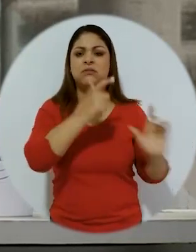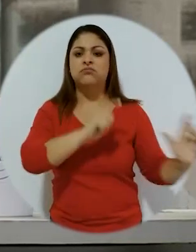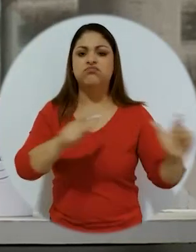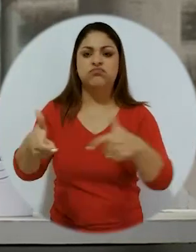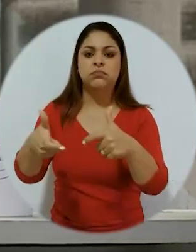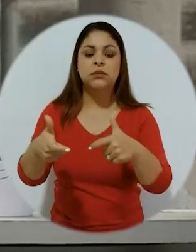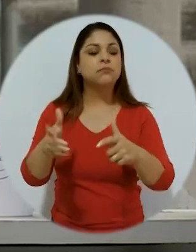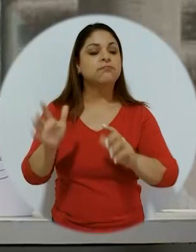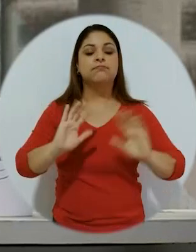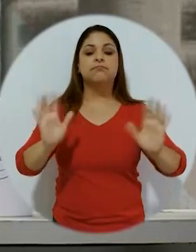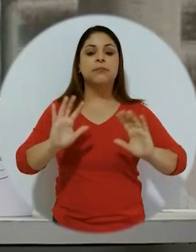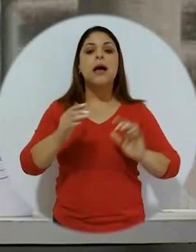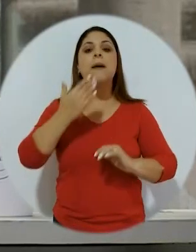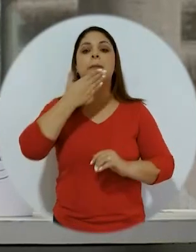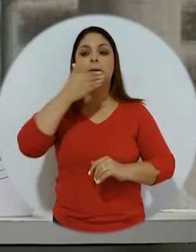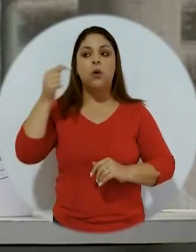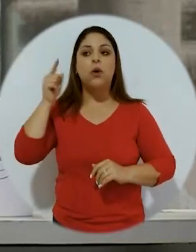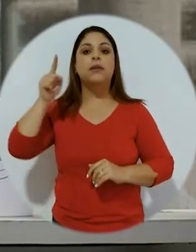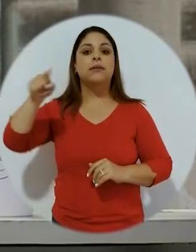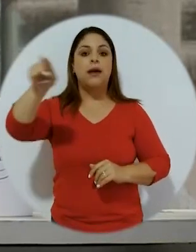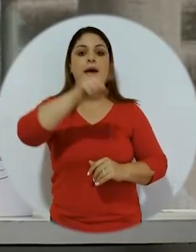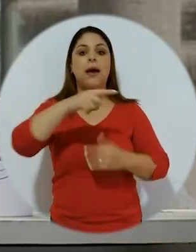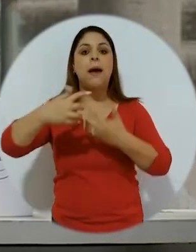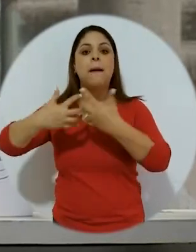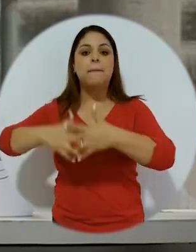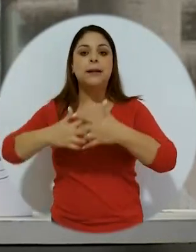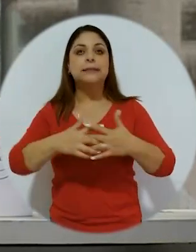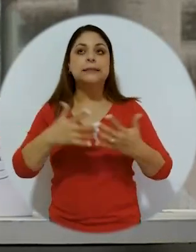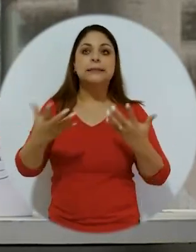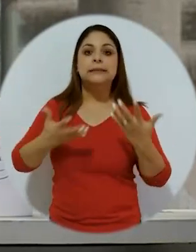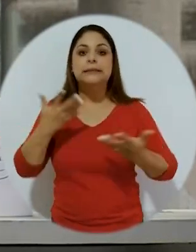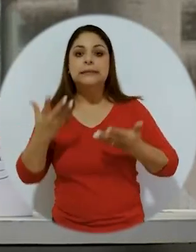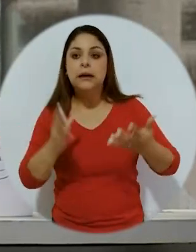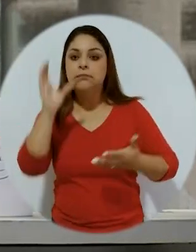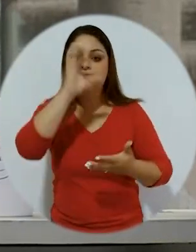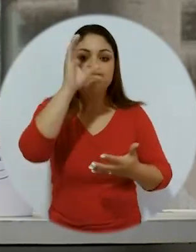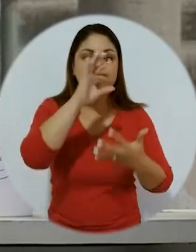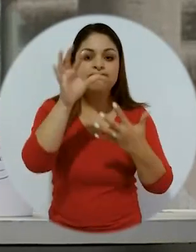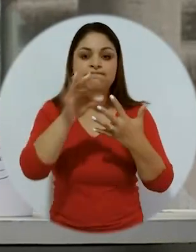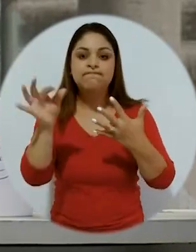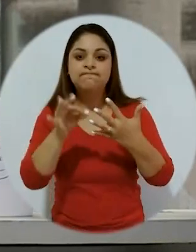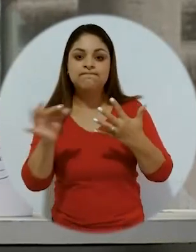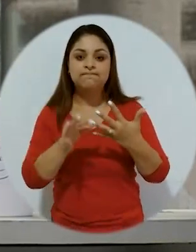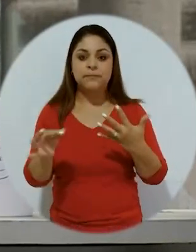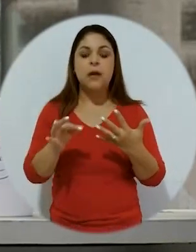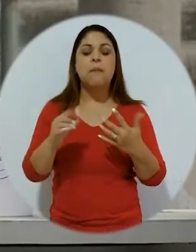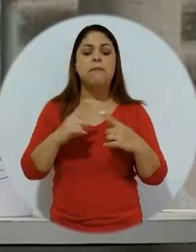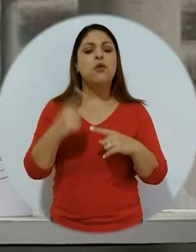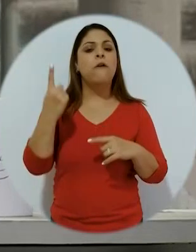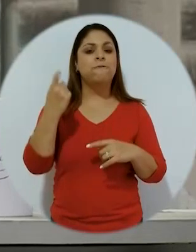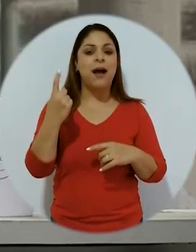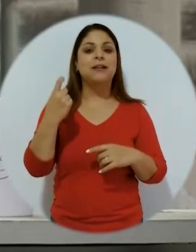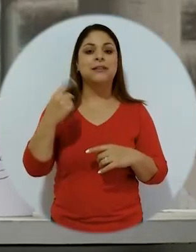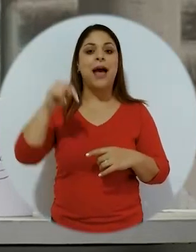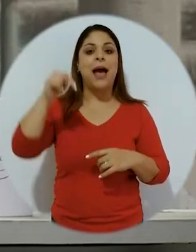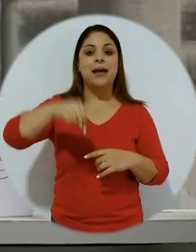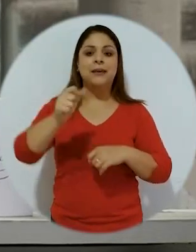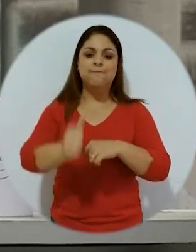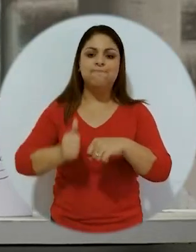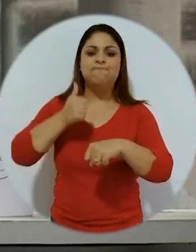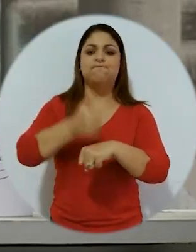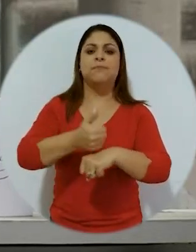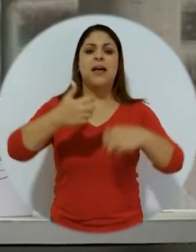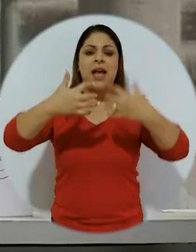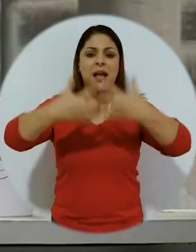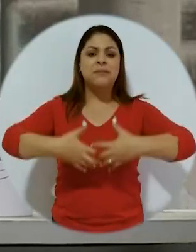uso, entonces las empresas están muy, ¿verdad?, buscando alternativas. Lo que pasa es que quizás no se ha generado una industria tan grande